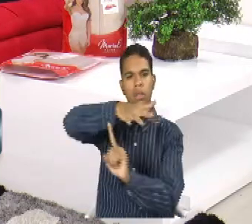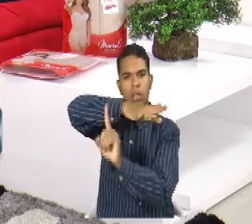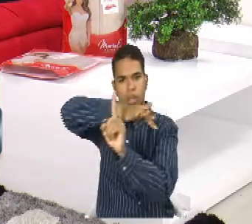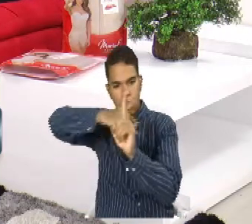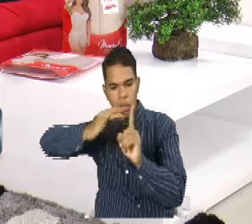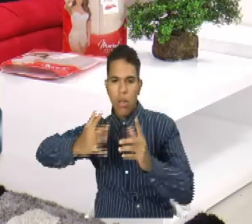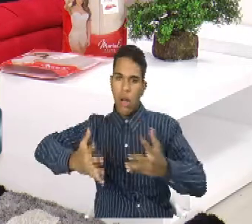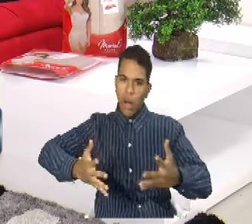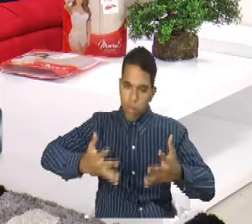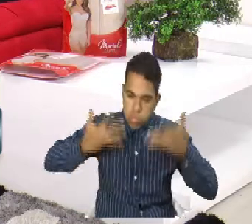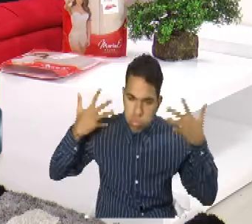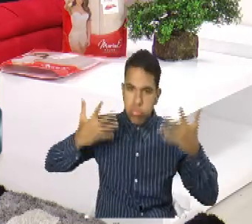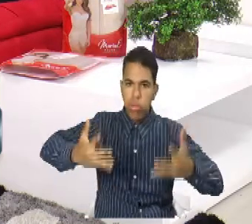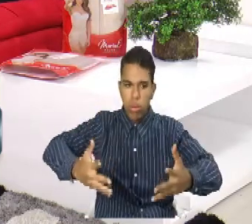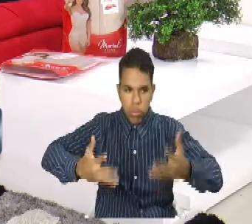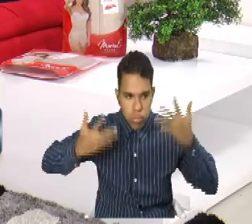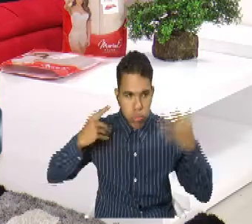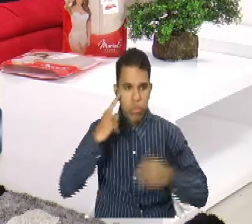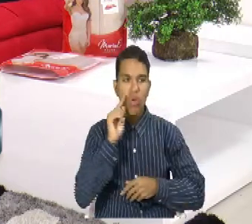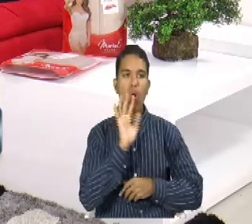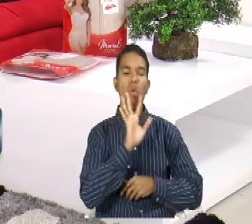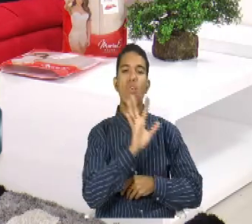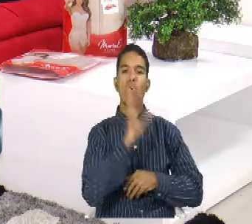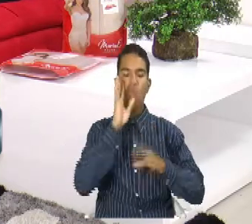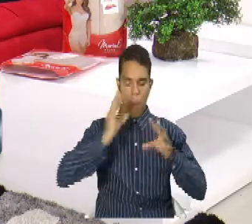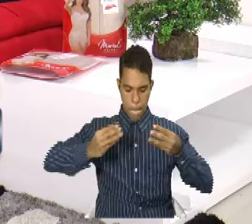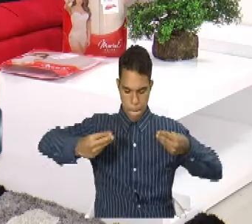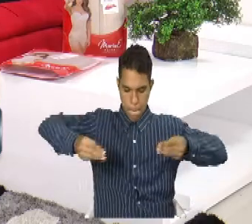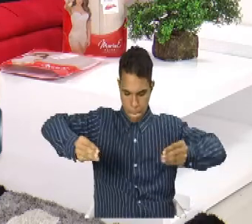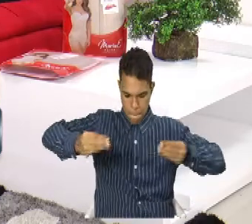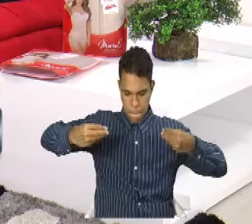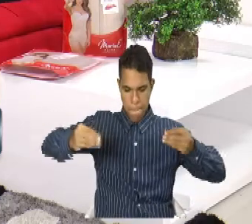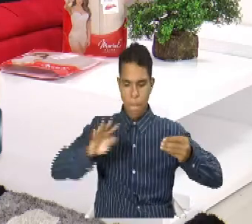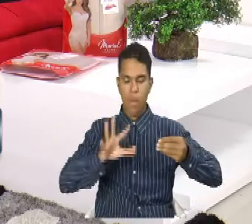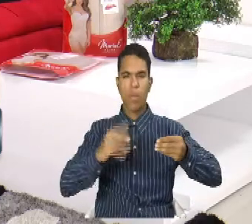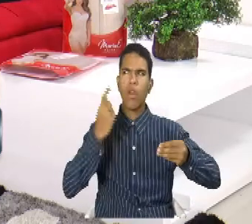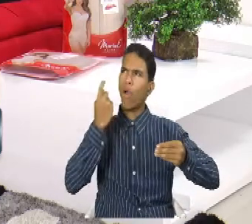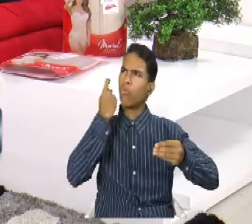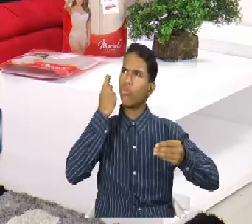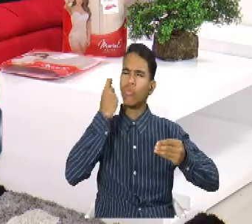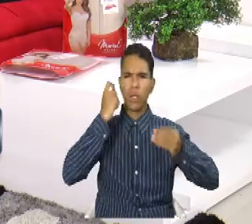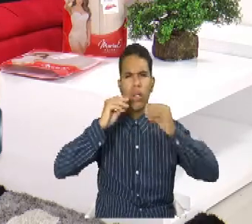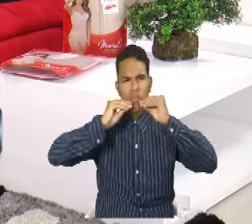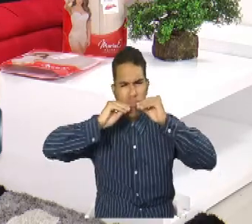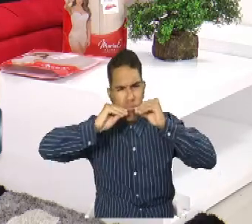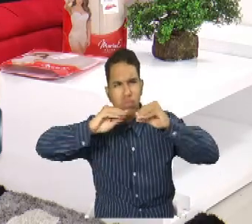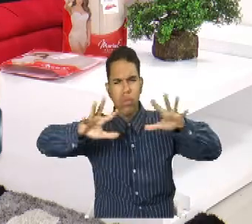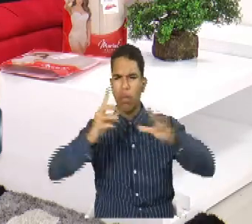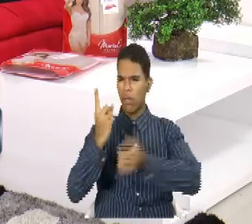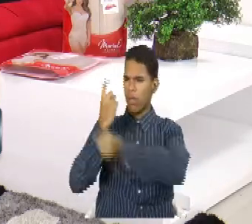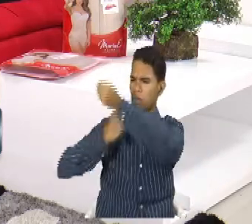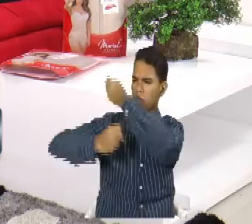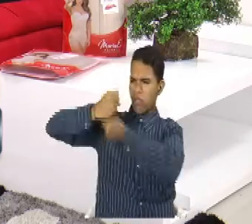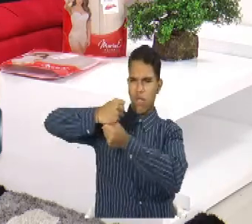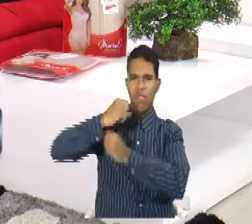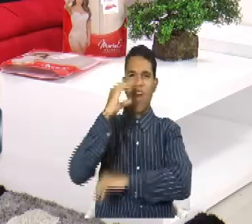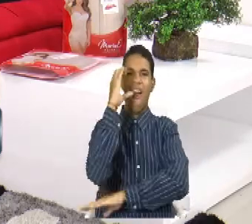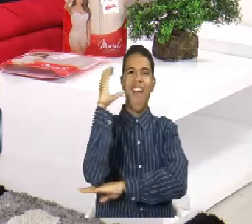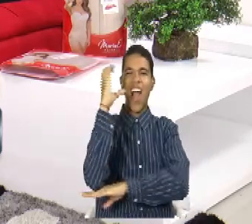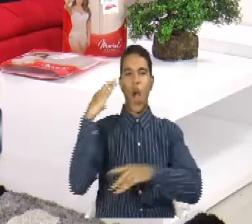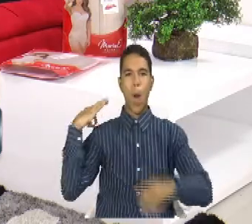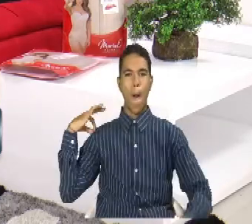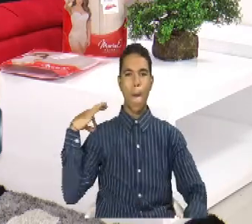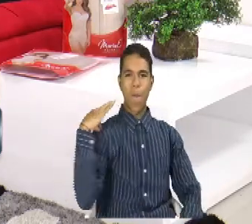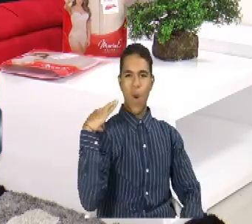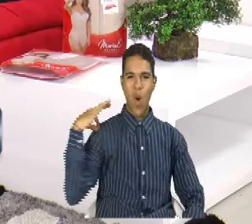diseñada en Triconet. Es una prenda que se hizo lanzamiento hace poco, pues, el año pasado en Colombia Moda. Es una,